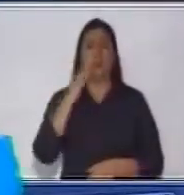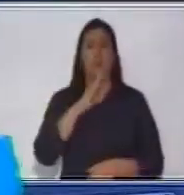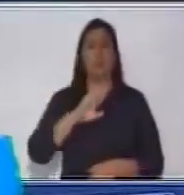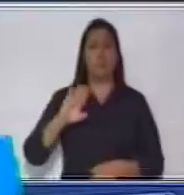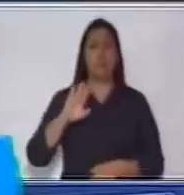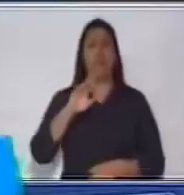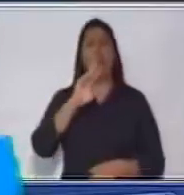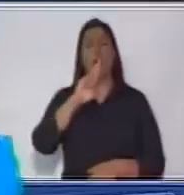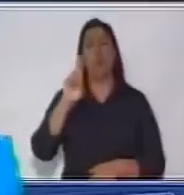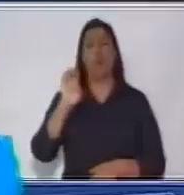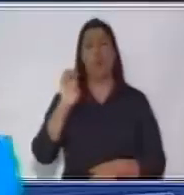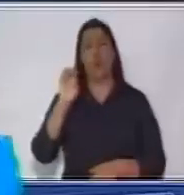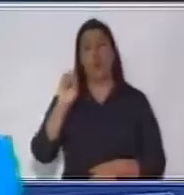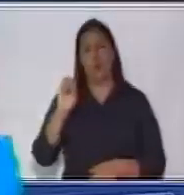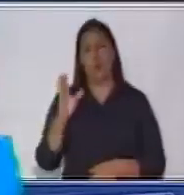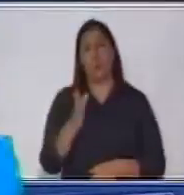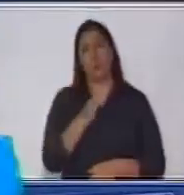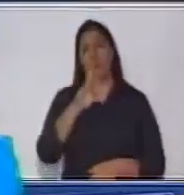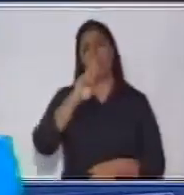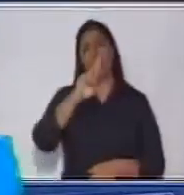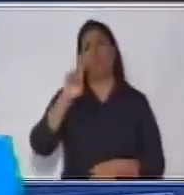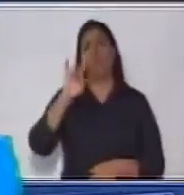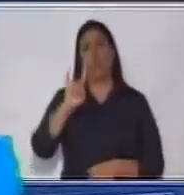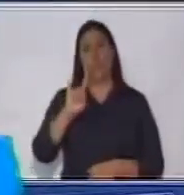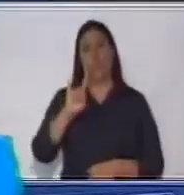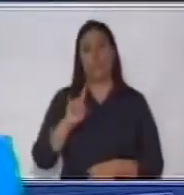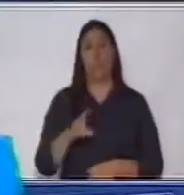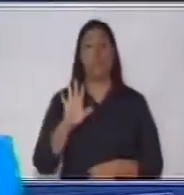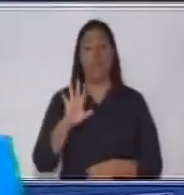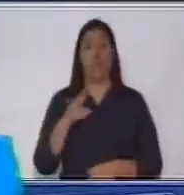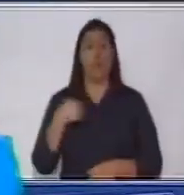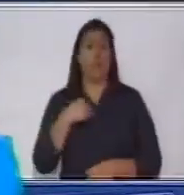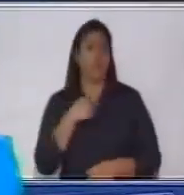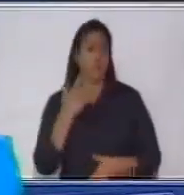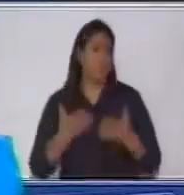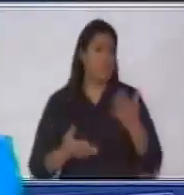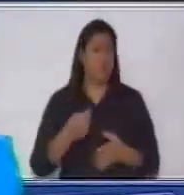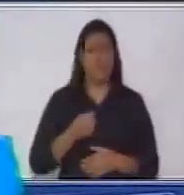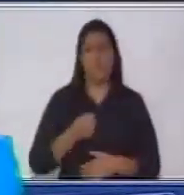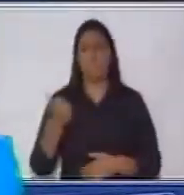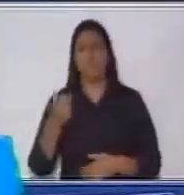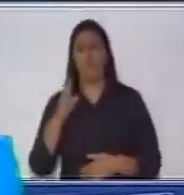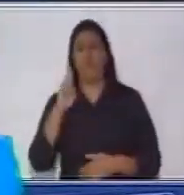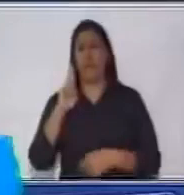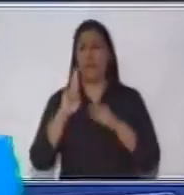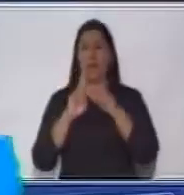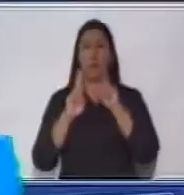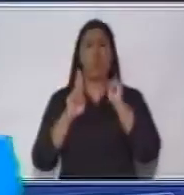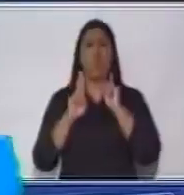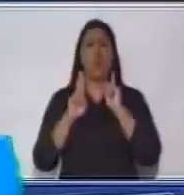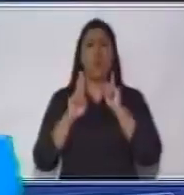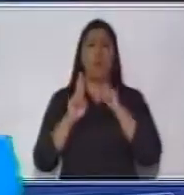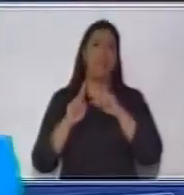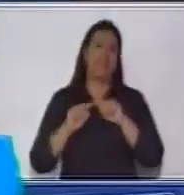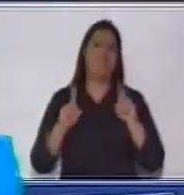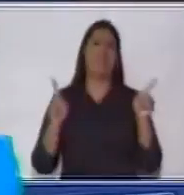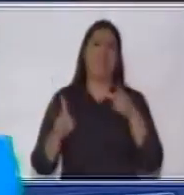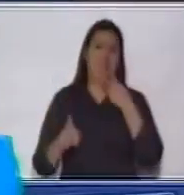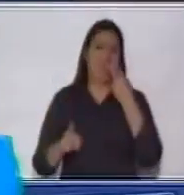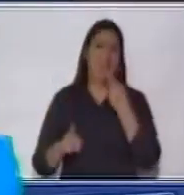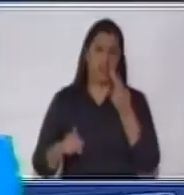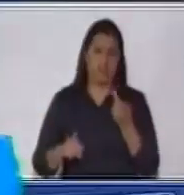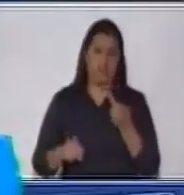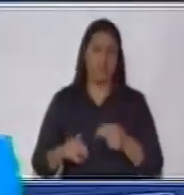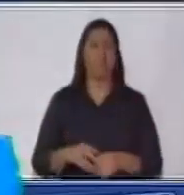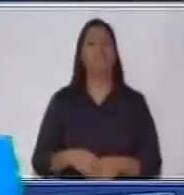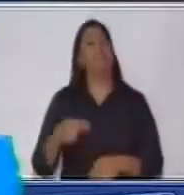dado caso quitamos una de las R's, suena totalmente diferente. Entonces ya vimos las diferencias o cómo se